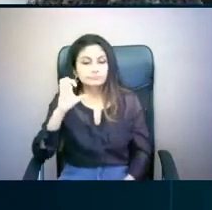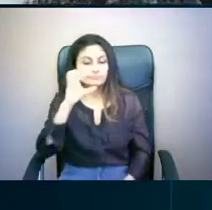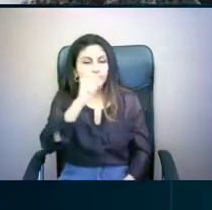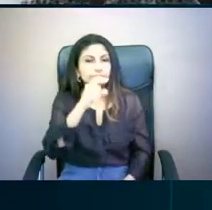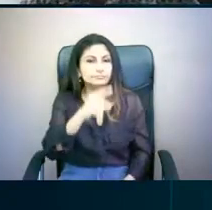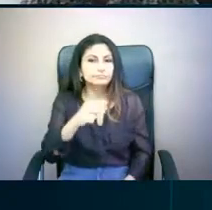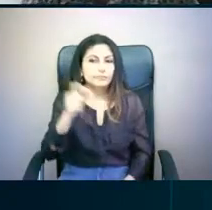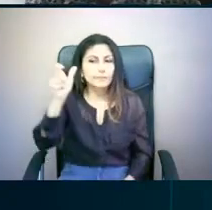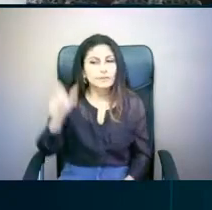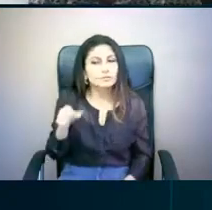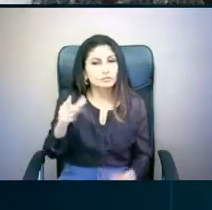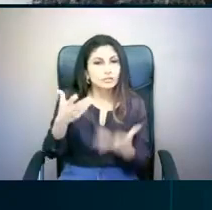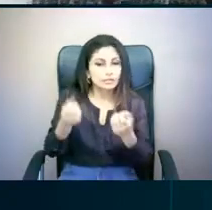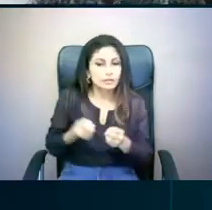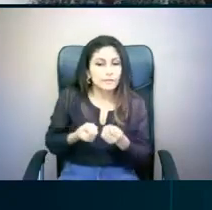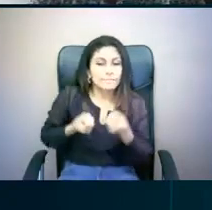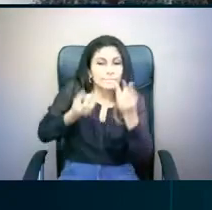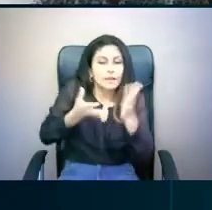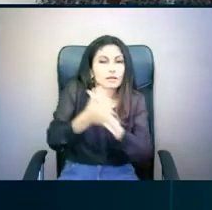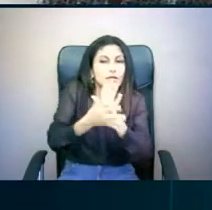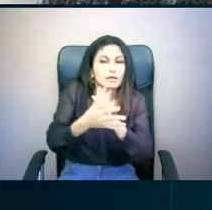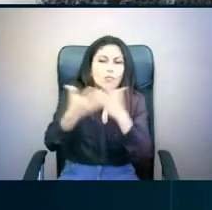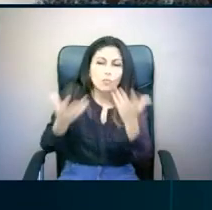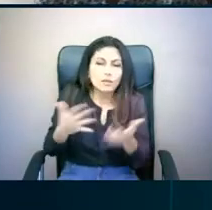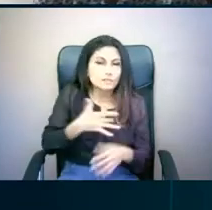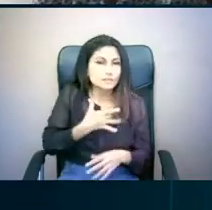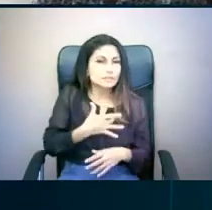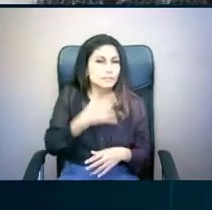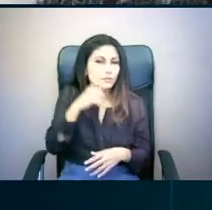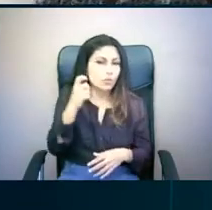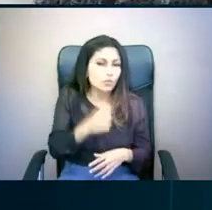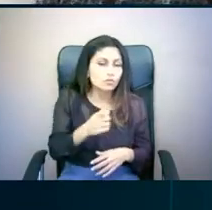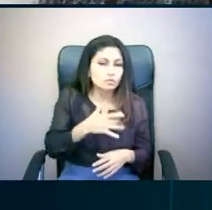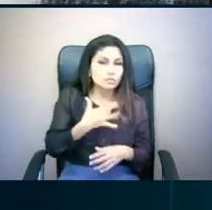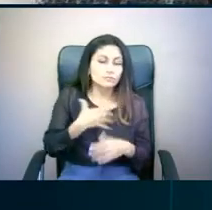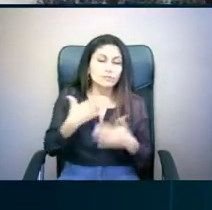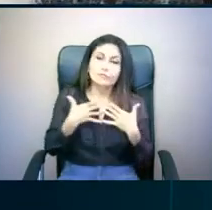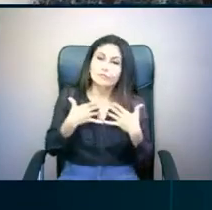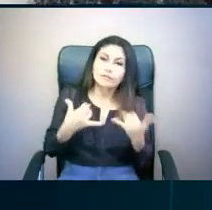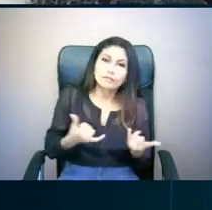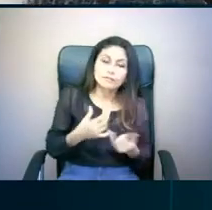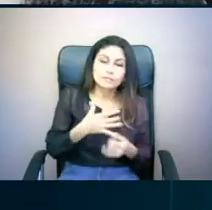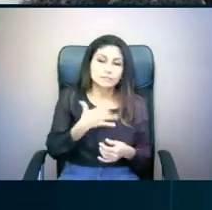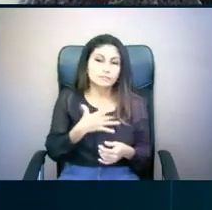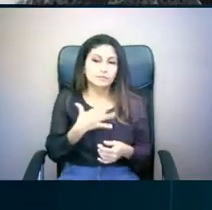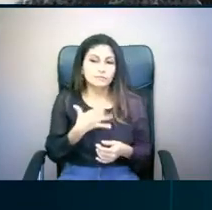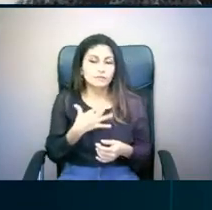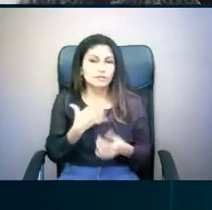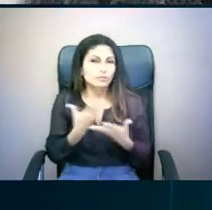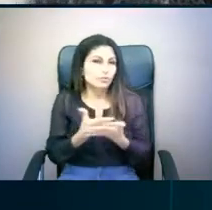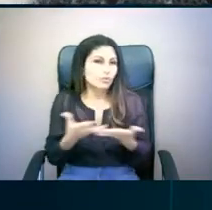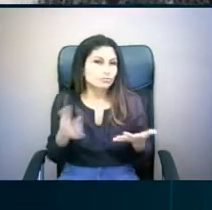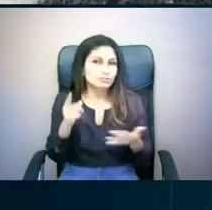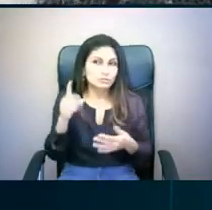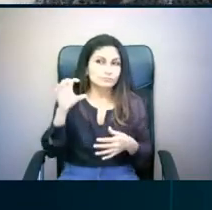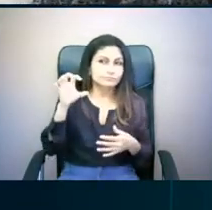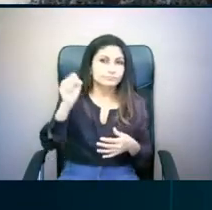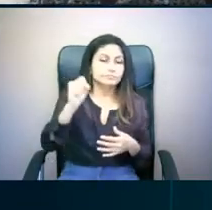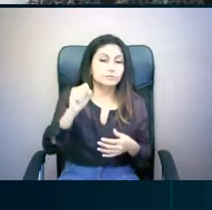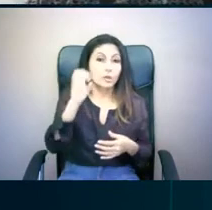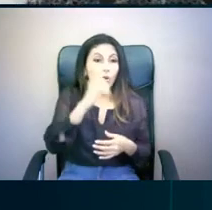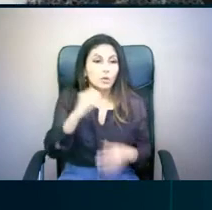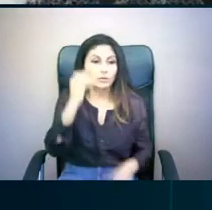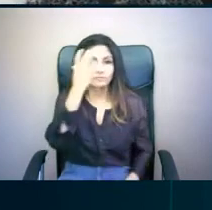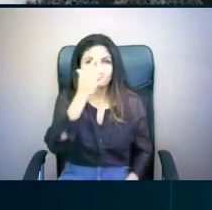que quiere expresar el usuario que lo acaba de escribir. Si es un sentimiento de odio, si es un sentimiento de felicidad, si es un sentimiento incluso que podría ser de racial,